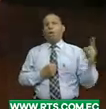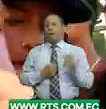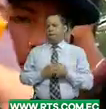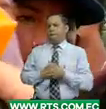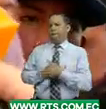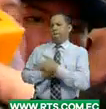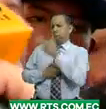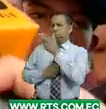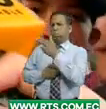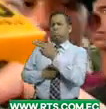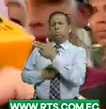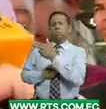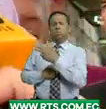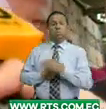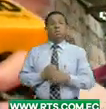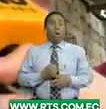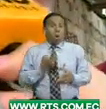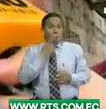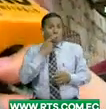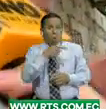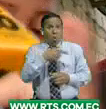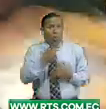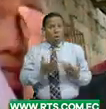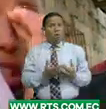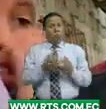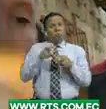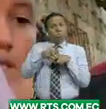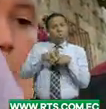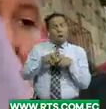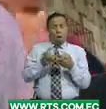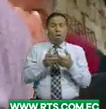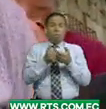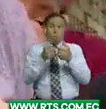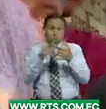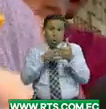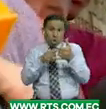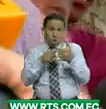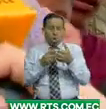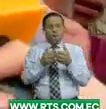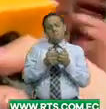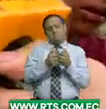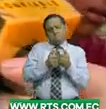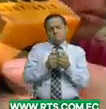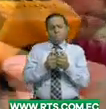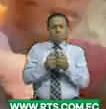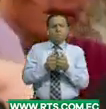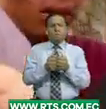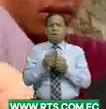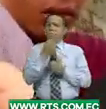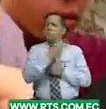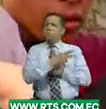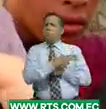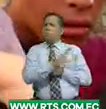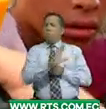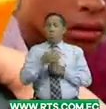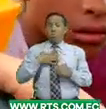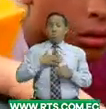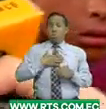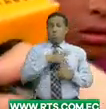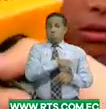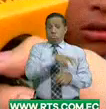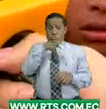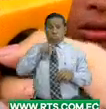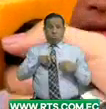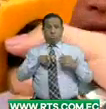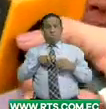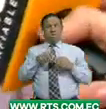disparó. Él estaba chateando su celular ahí. Sí, él estaba ahí donde lo encontraron. Yo estaba atrás de